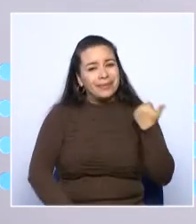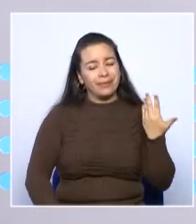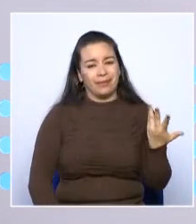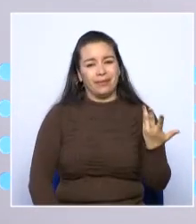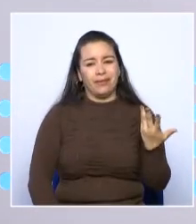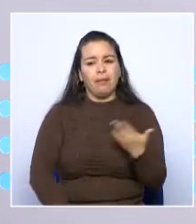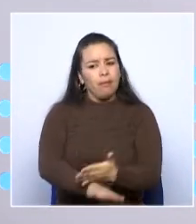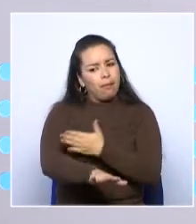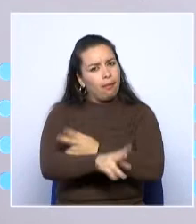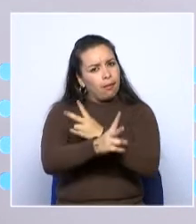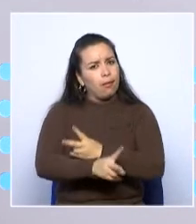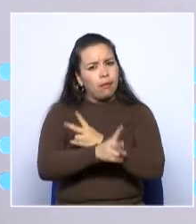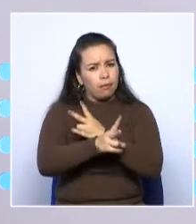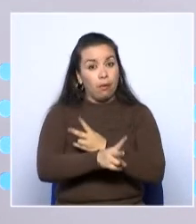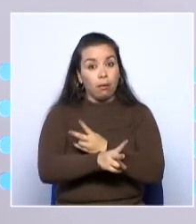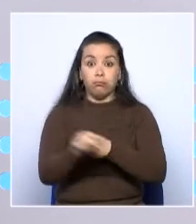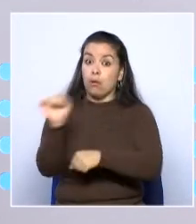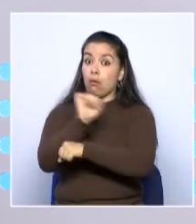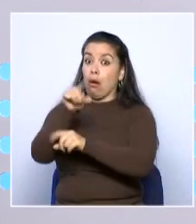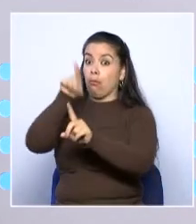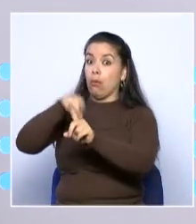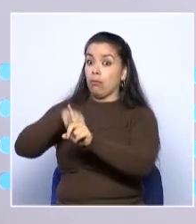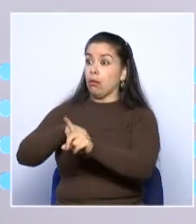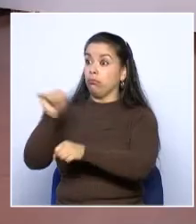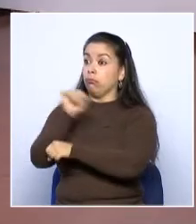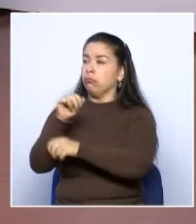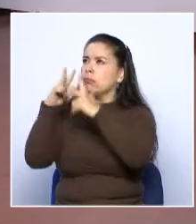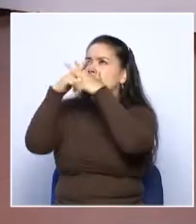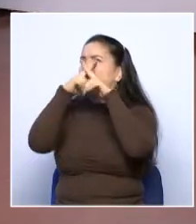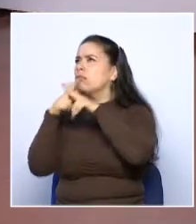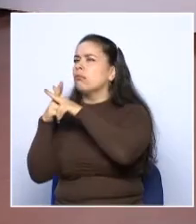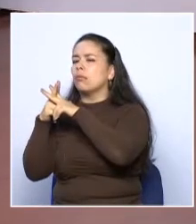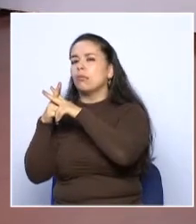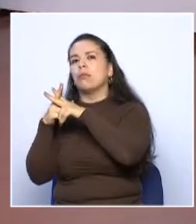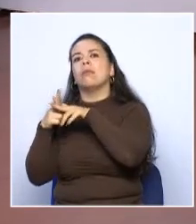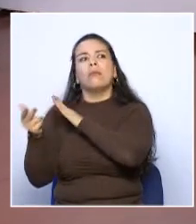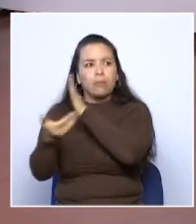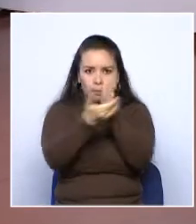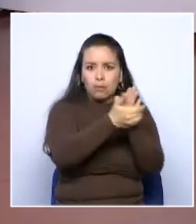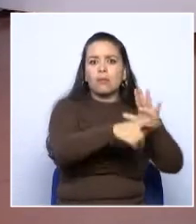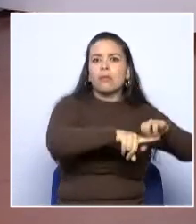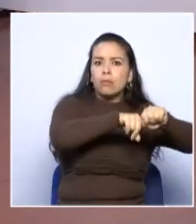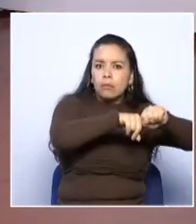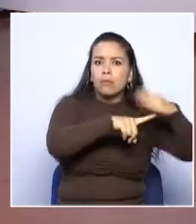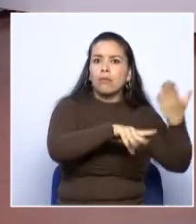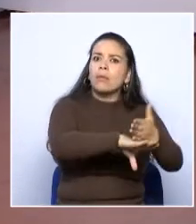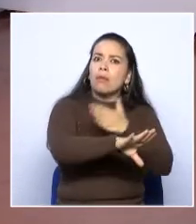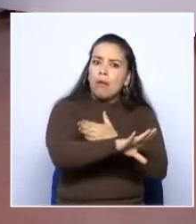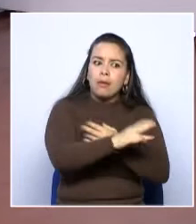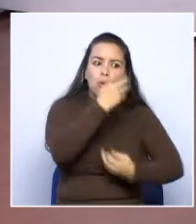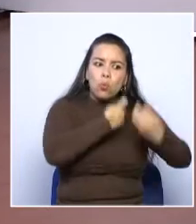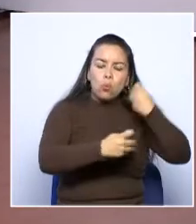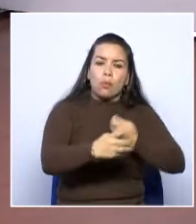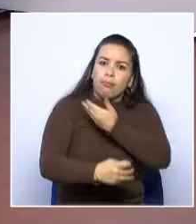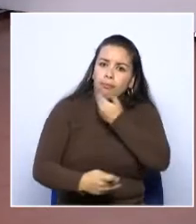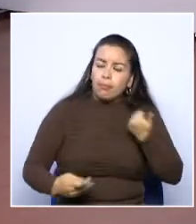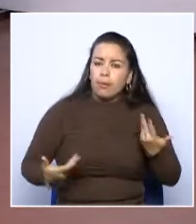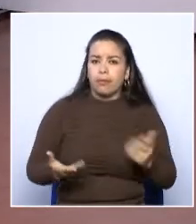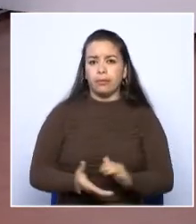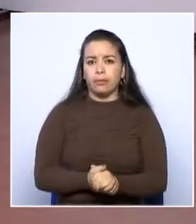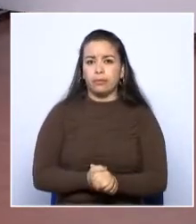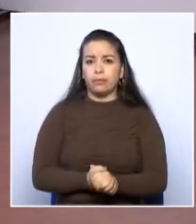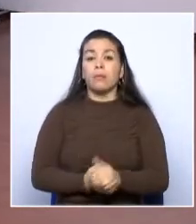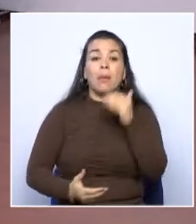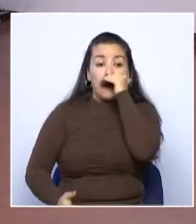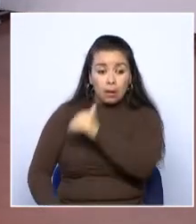Háganlo preventivo. El carro sí lo llevan a una revisión estando bueno. ¿Por qué no vamos a una consulta preventiva? Y resulta que los